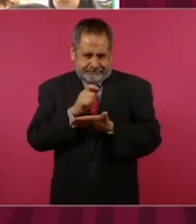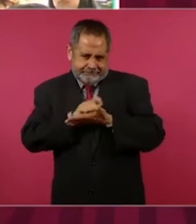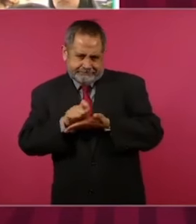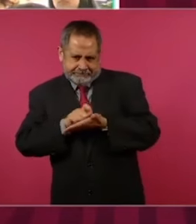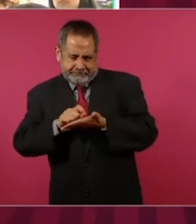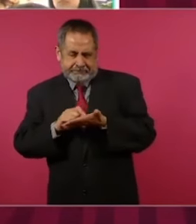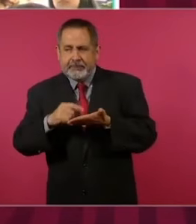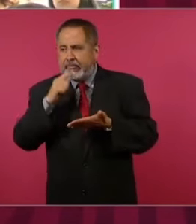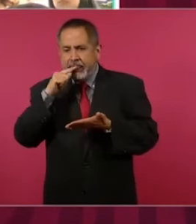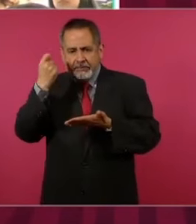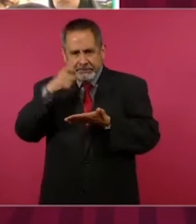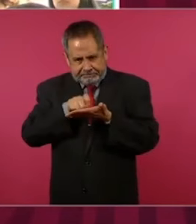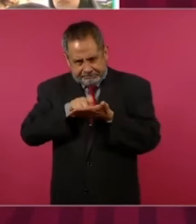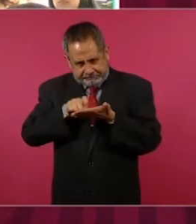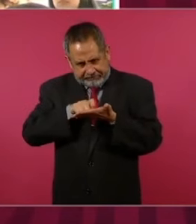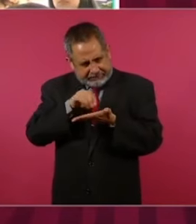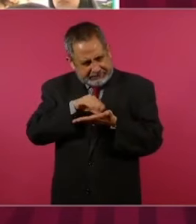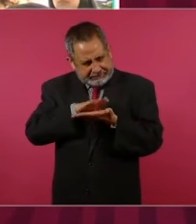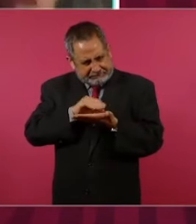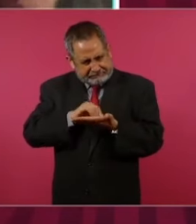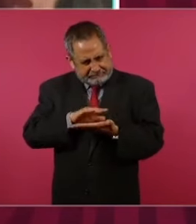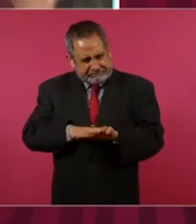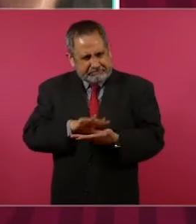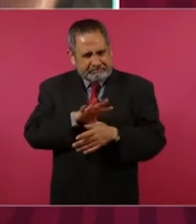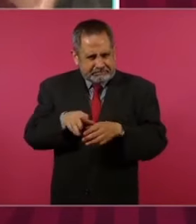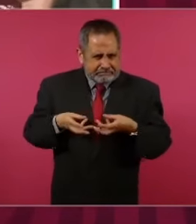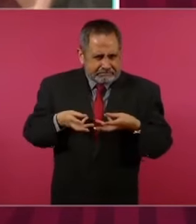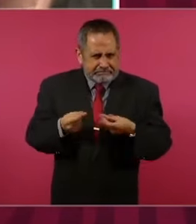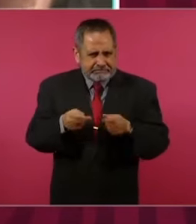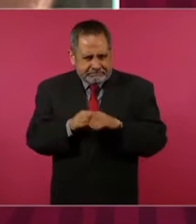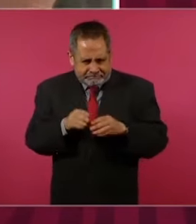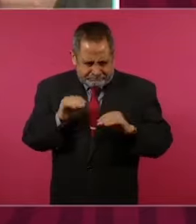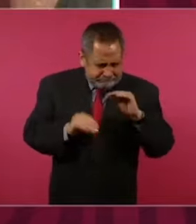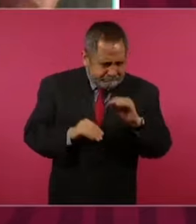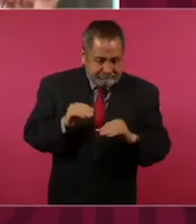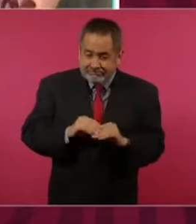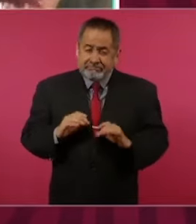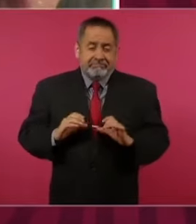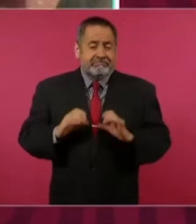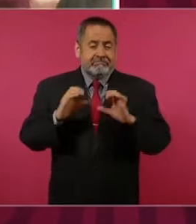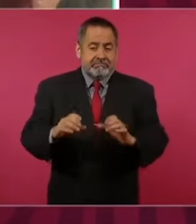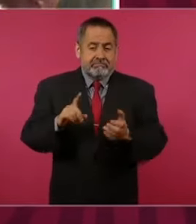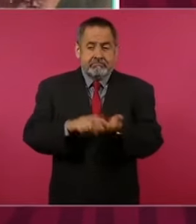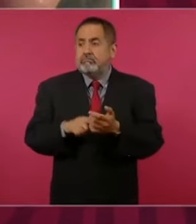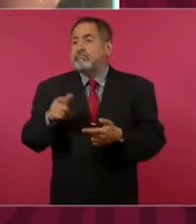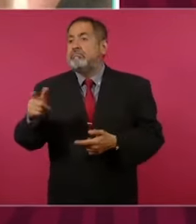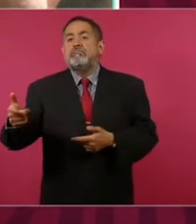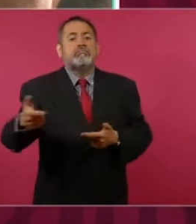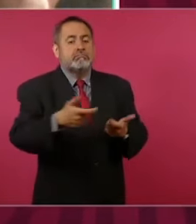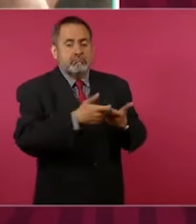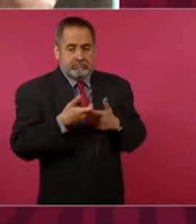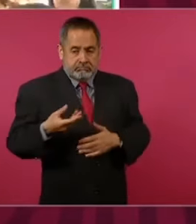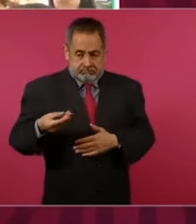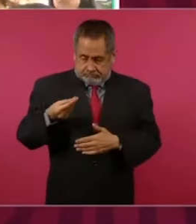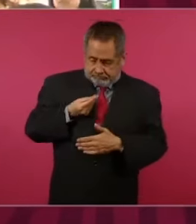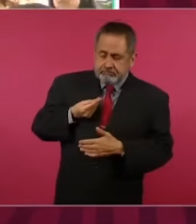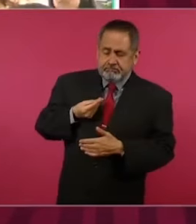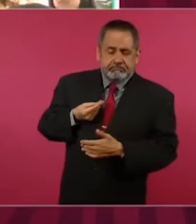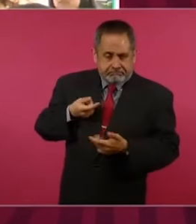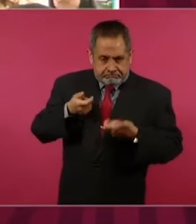como buena mujer, va a llevar gasto por gasto, muy cuidado, porque es dinero del pueblo, para el pueblo.